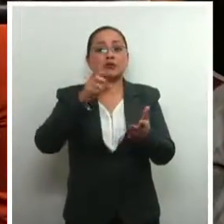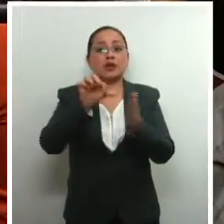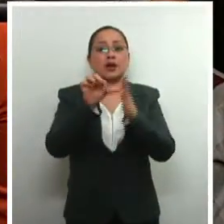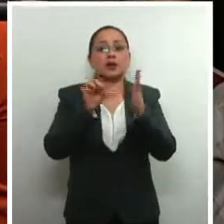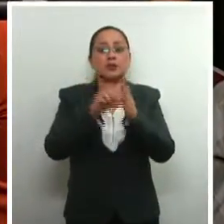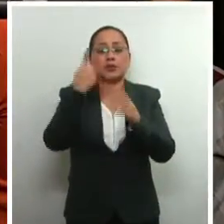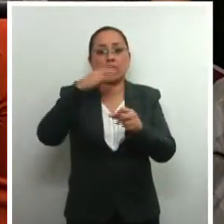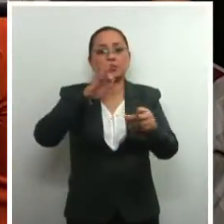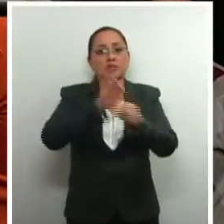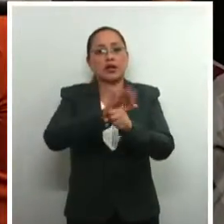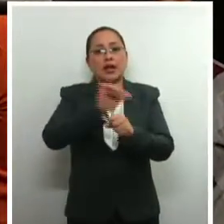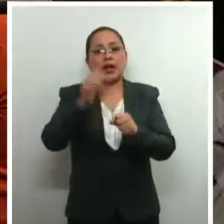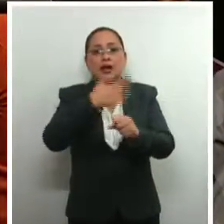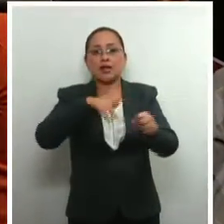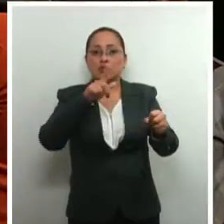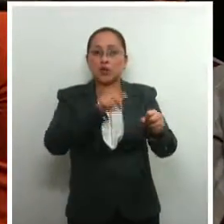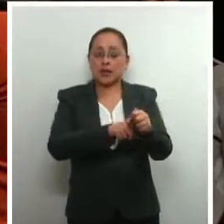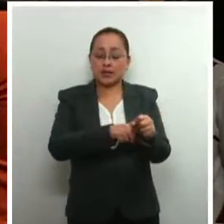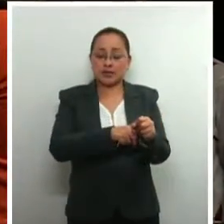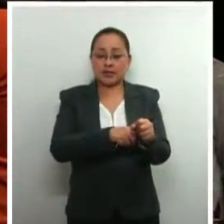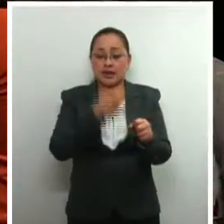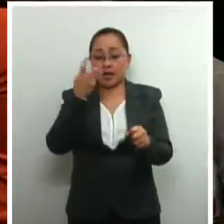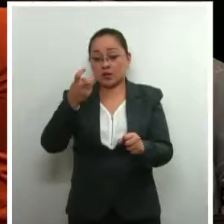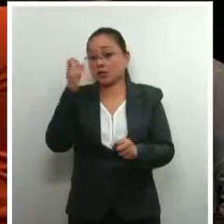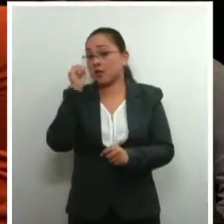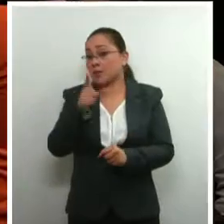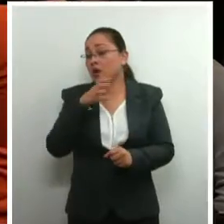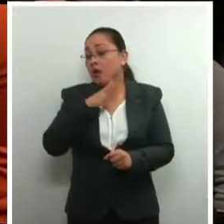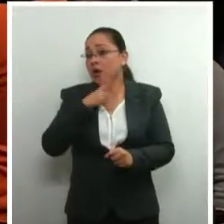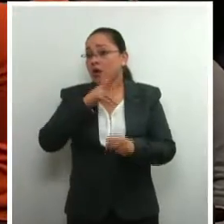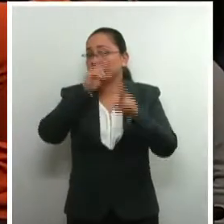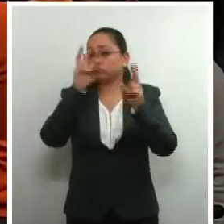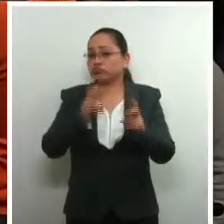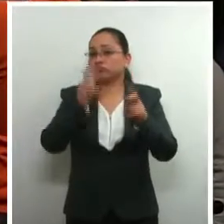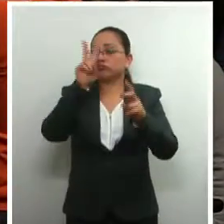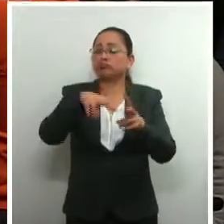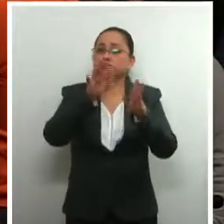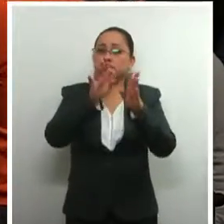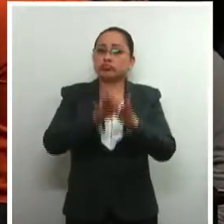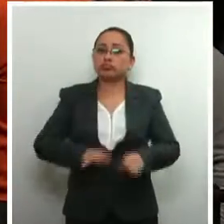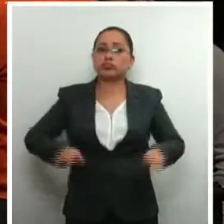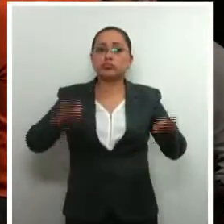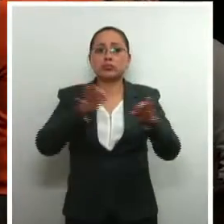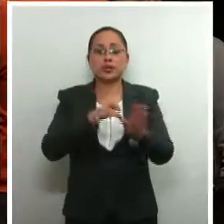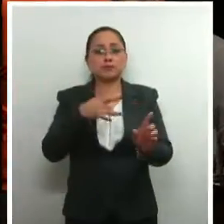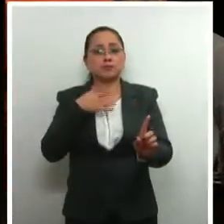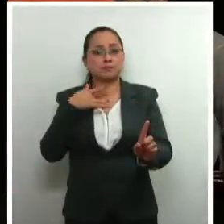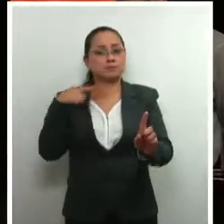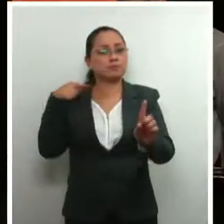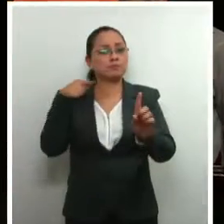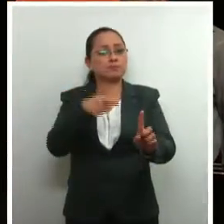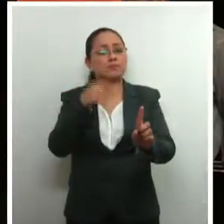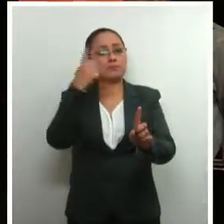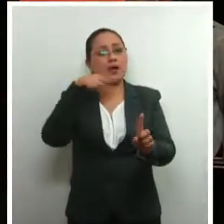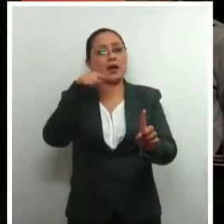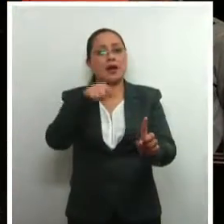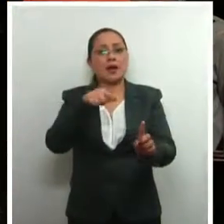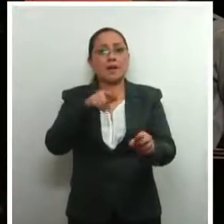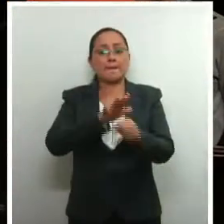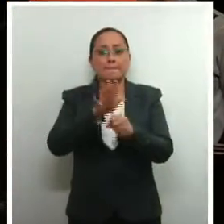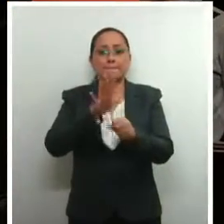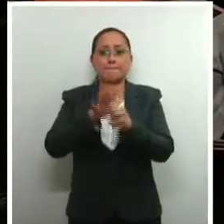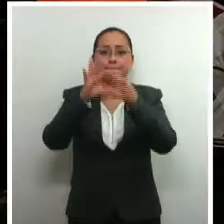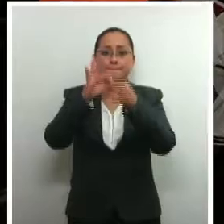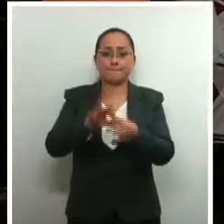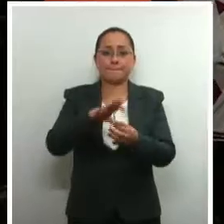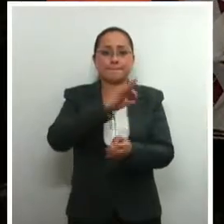de la naturaleza y esto también es un tema absolutamente central para la viabilidad